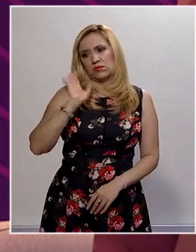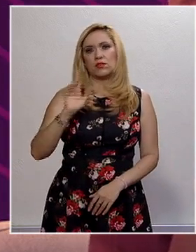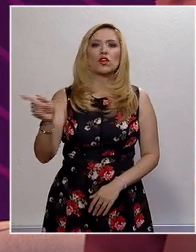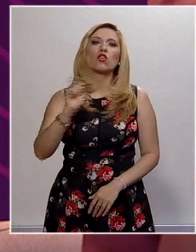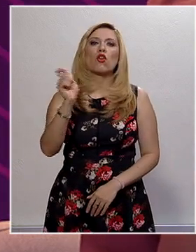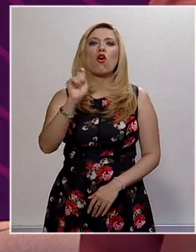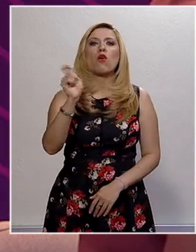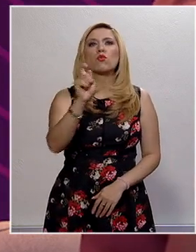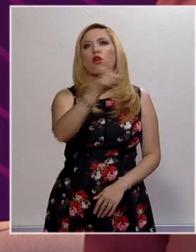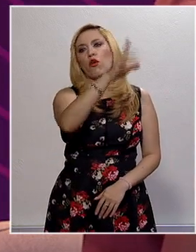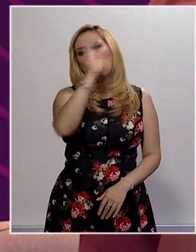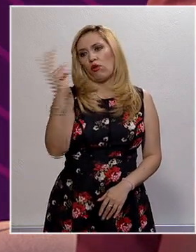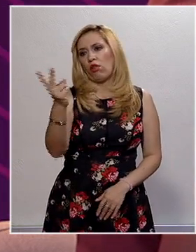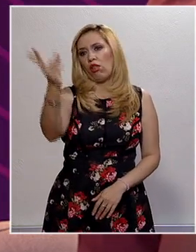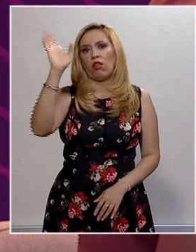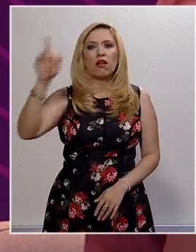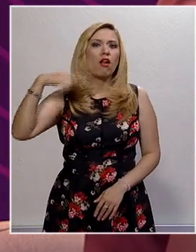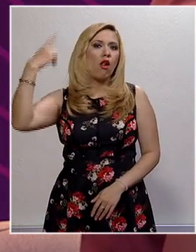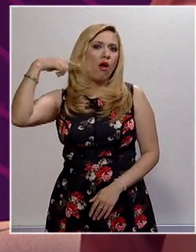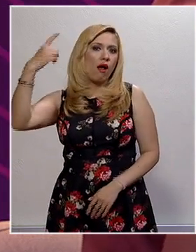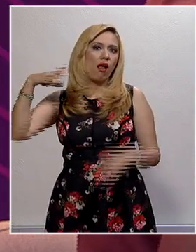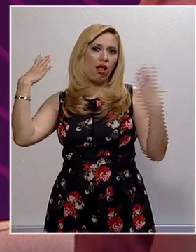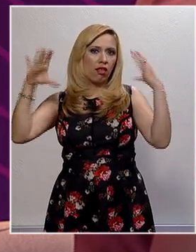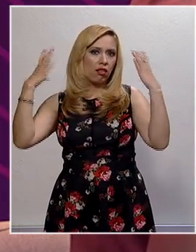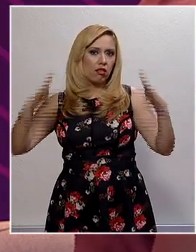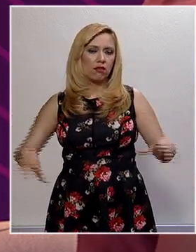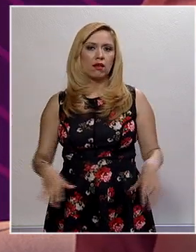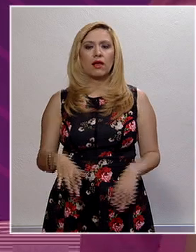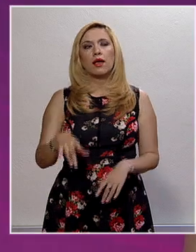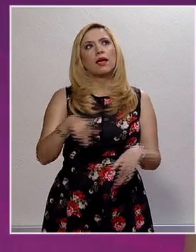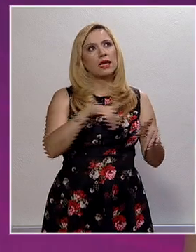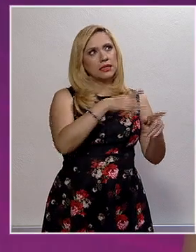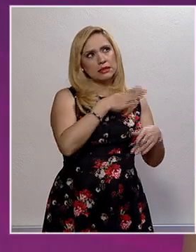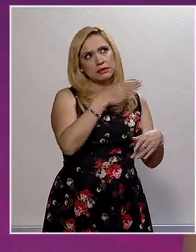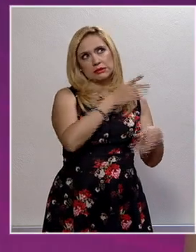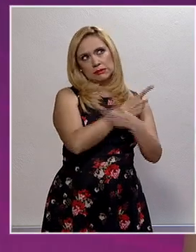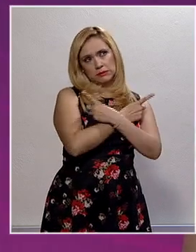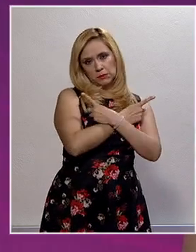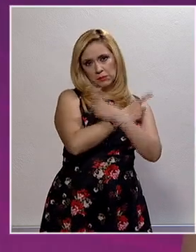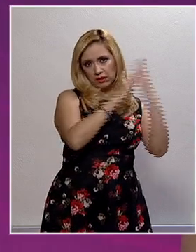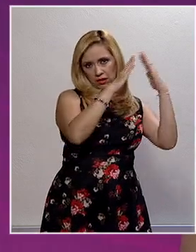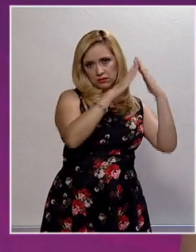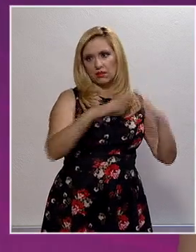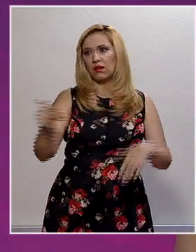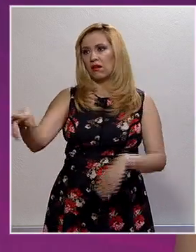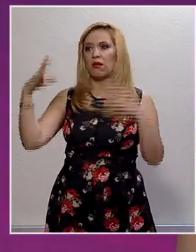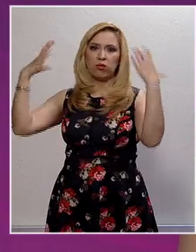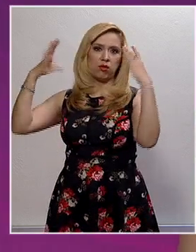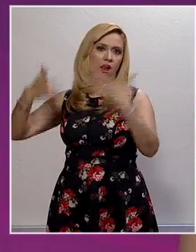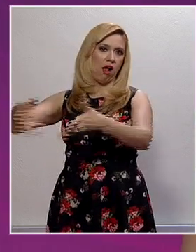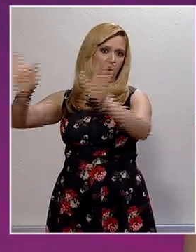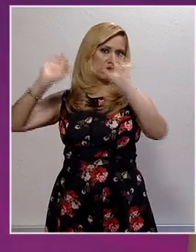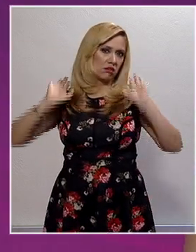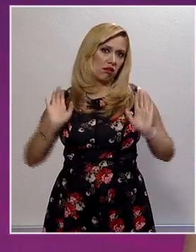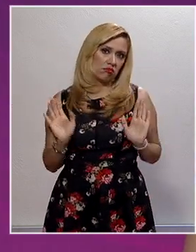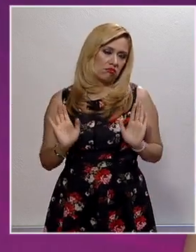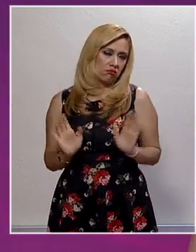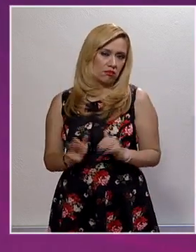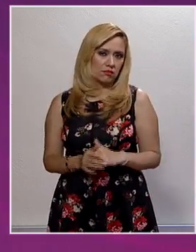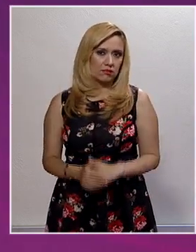el novio, o son unas voladas, o las mujeres buenas y las niñas buenas están en su casa, o sea, evitar ese tipo de cosas, y más